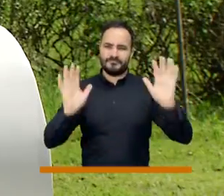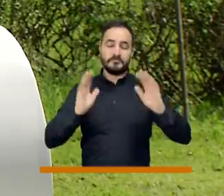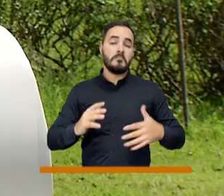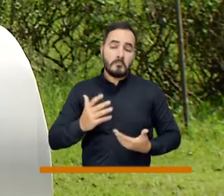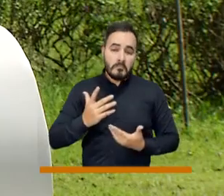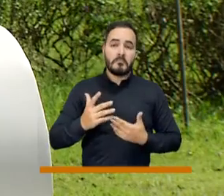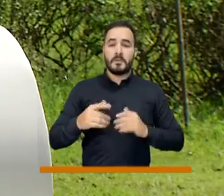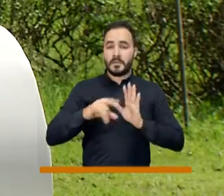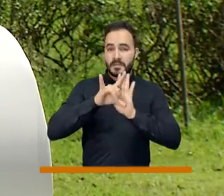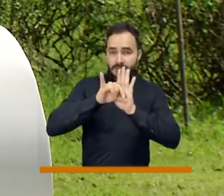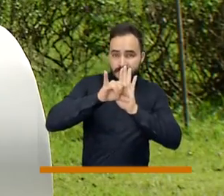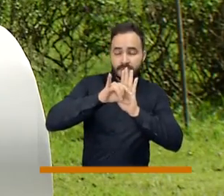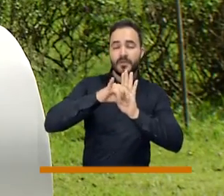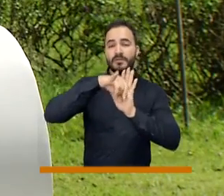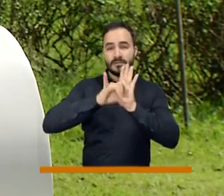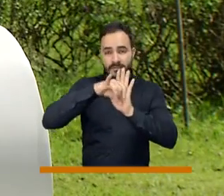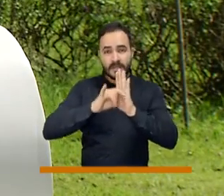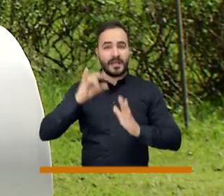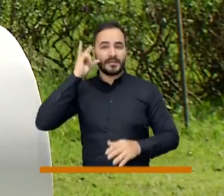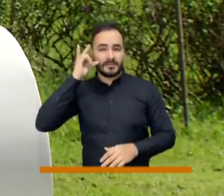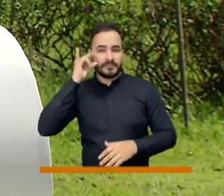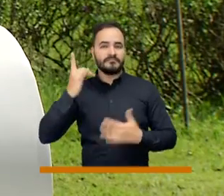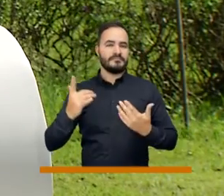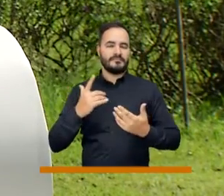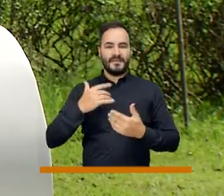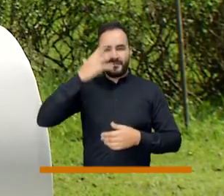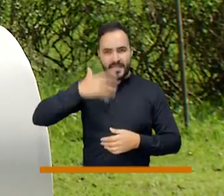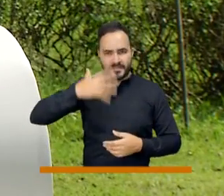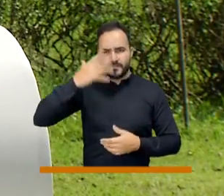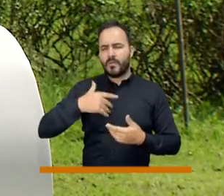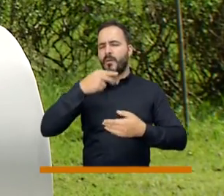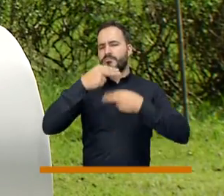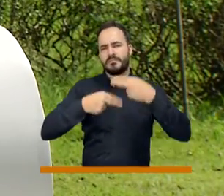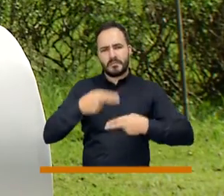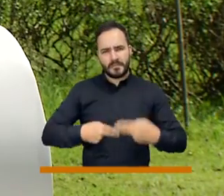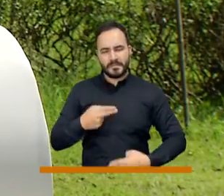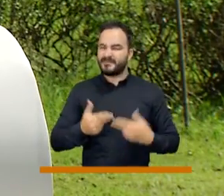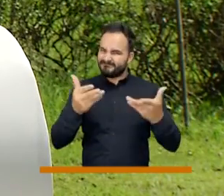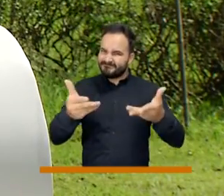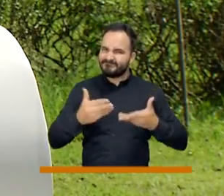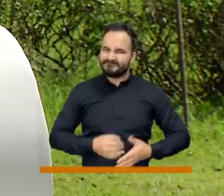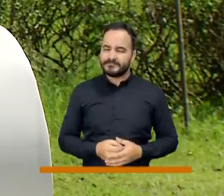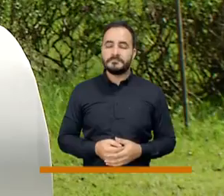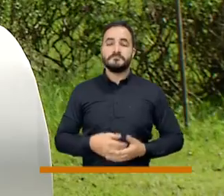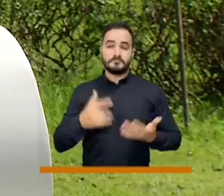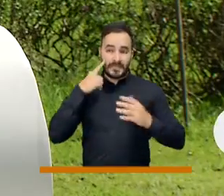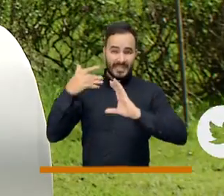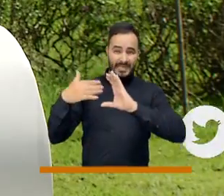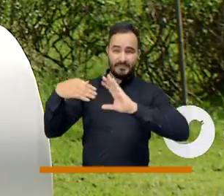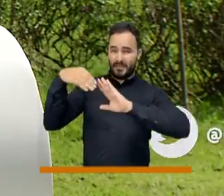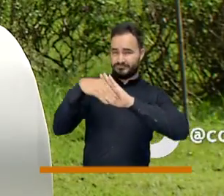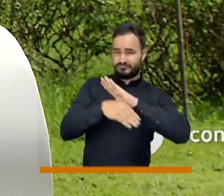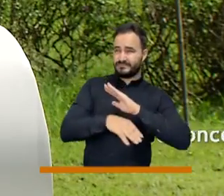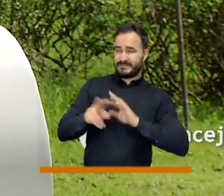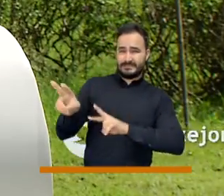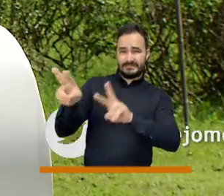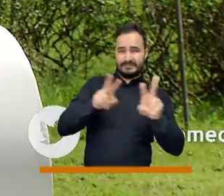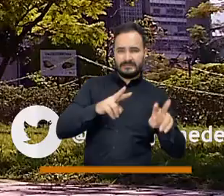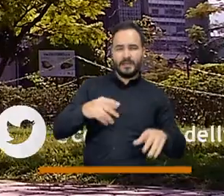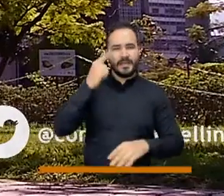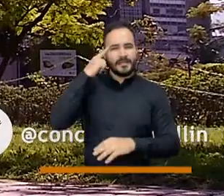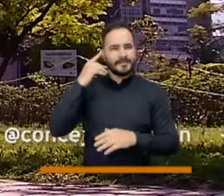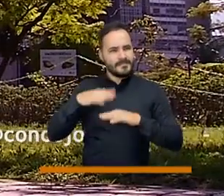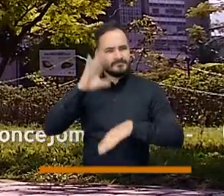y Facebook. Ahí los estamos escuchando permanentemente. La pregunta del día de hoy: el cambio climático nos pide que seamos más